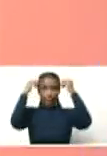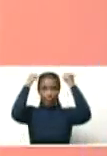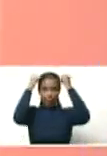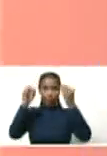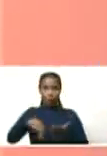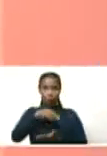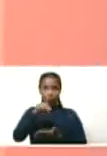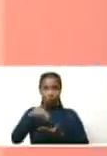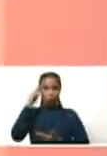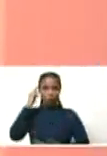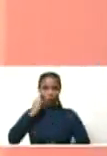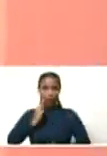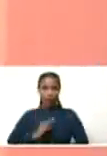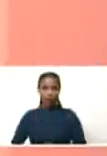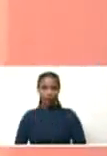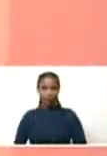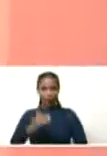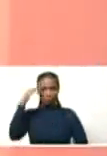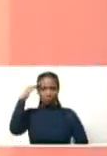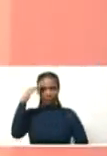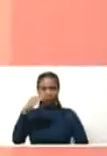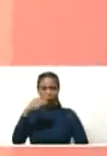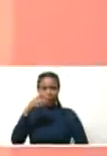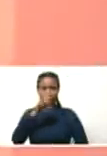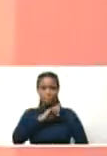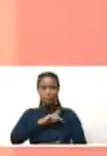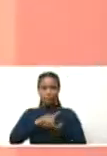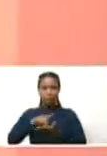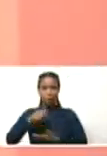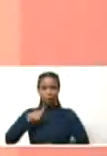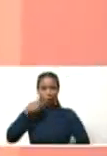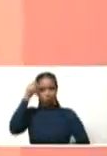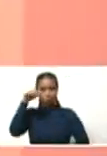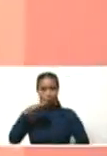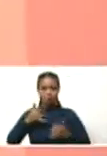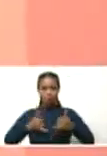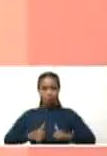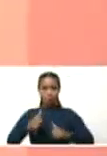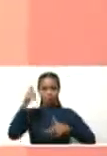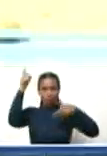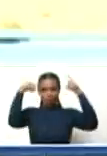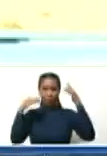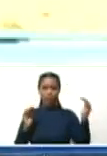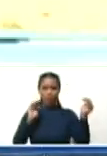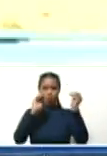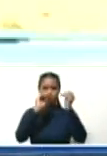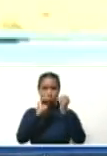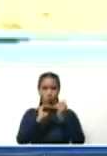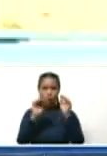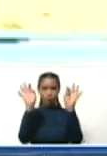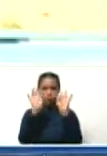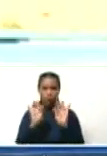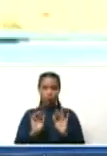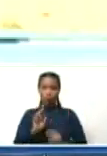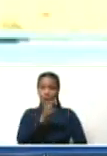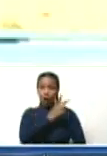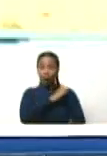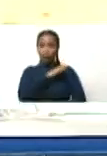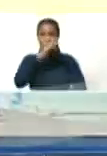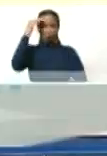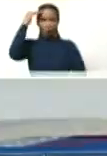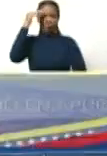Bolivariana, soldado del pueblo, hijo de Chávez. Igualmente al jefe comandante